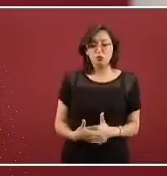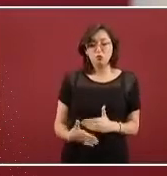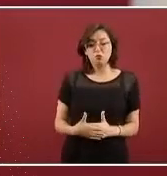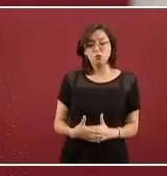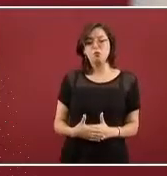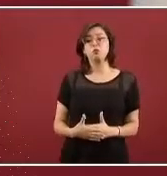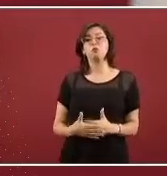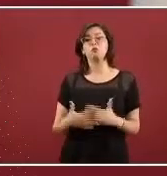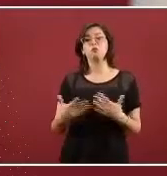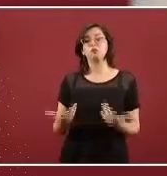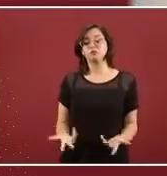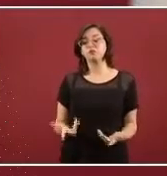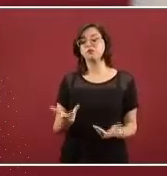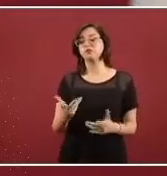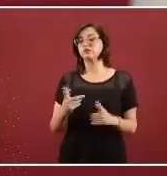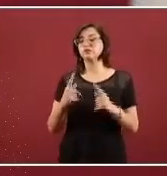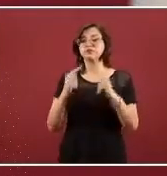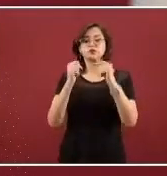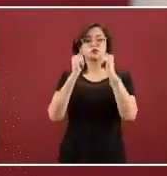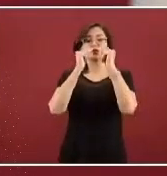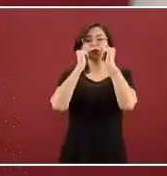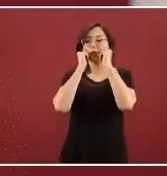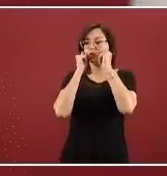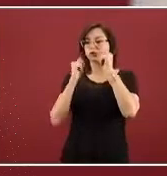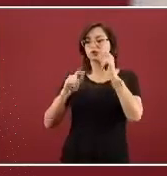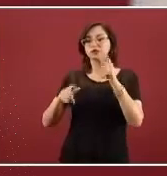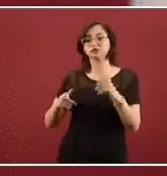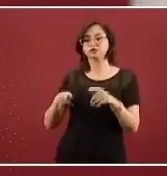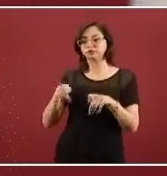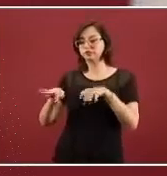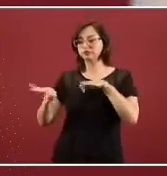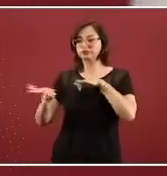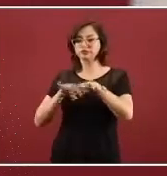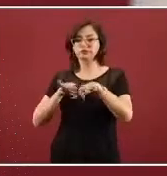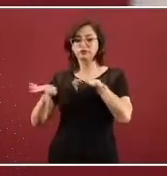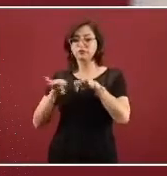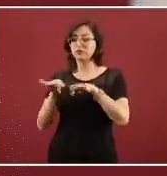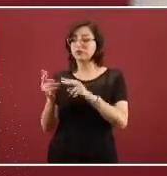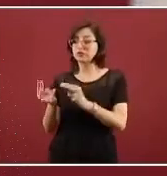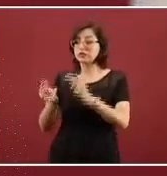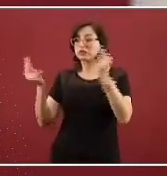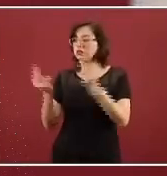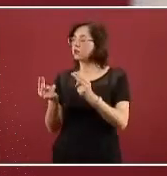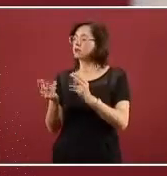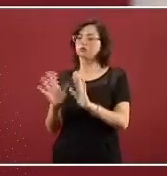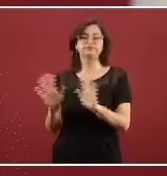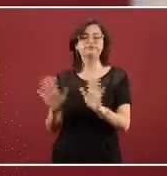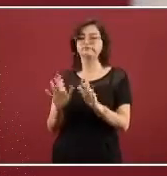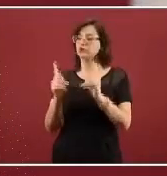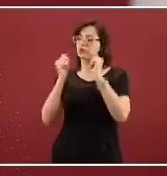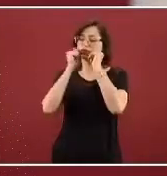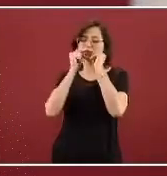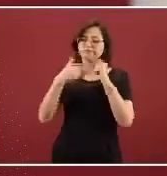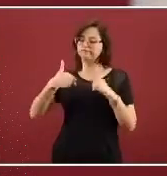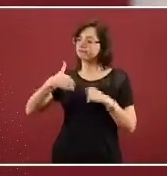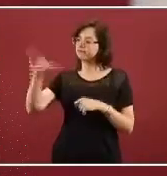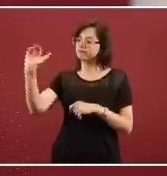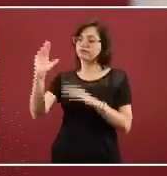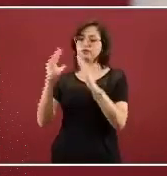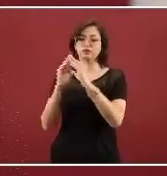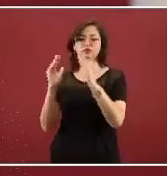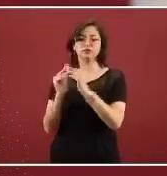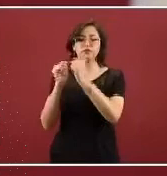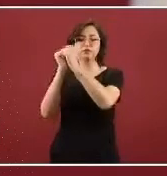inmediato, independientemente de que su actividad laboral se considere esencial. Es decir, para las